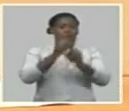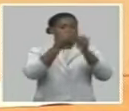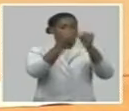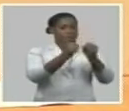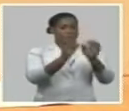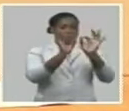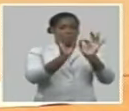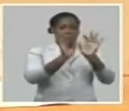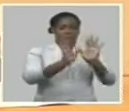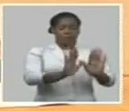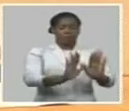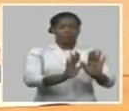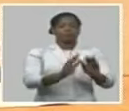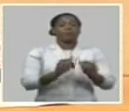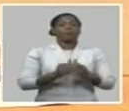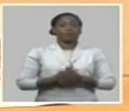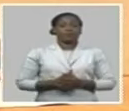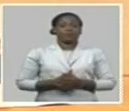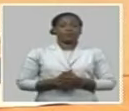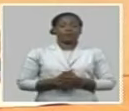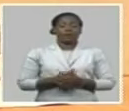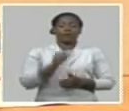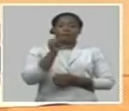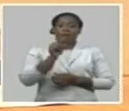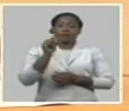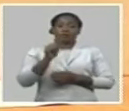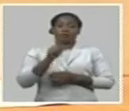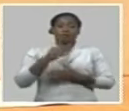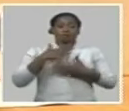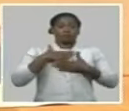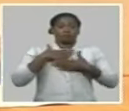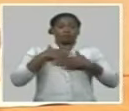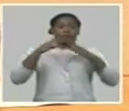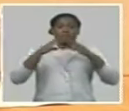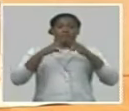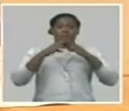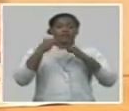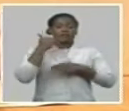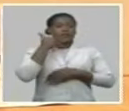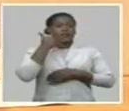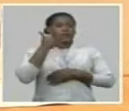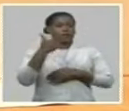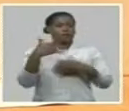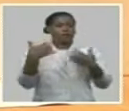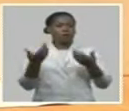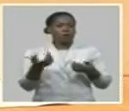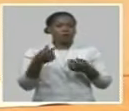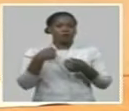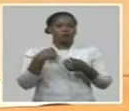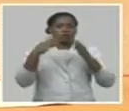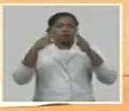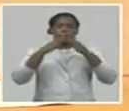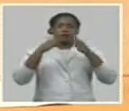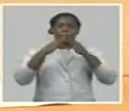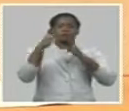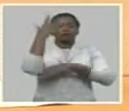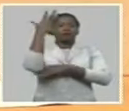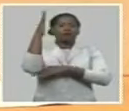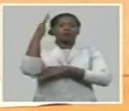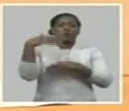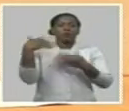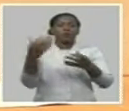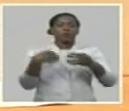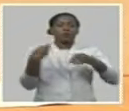que incluso han llamado al gobierno a los municipios se han acercado hacia donde deben trasladar los turistas que tienen en sus viviendas